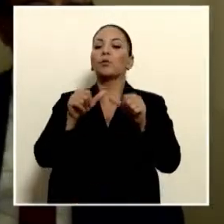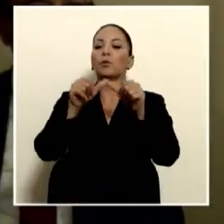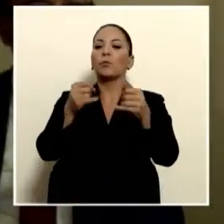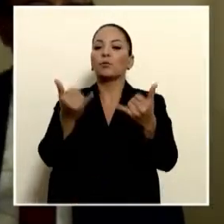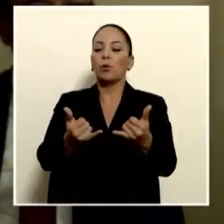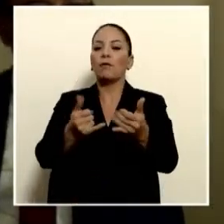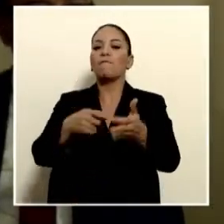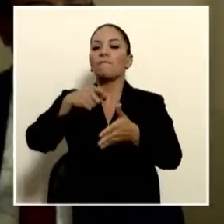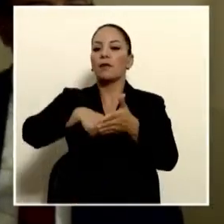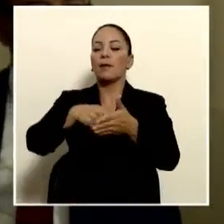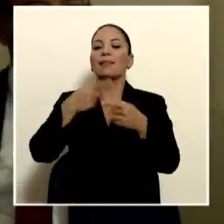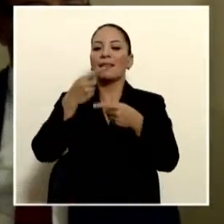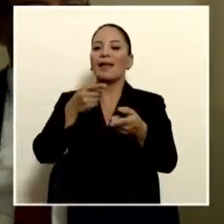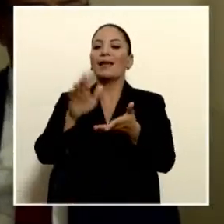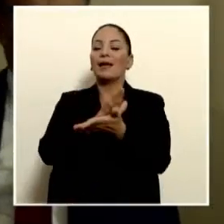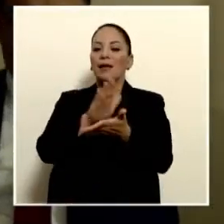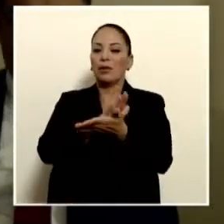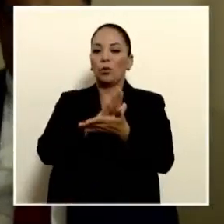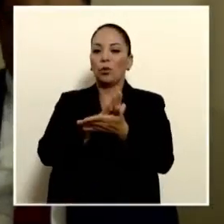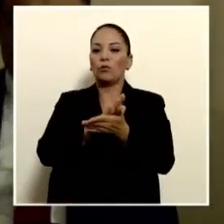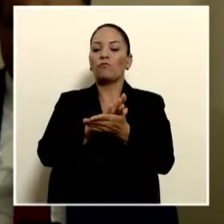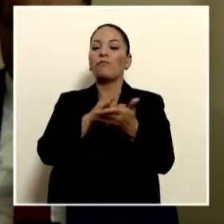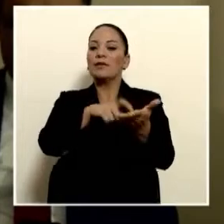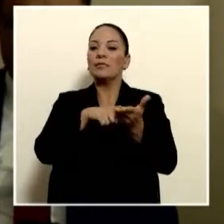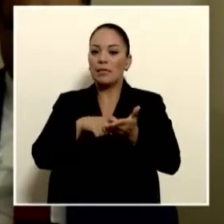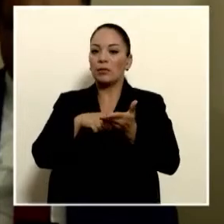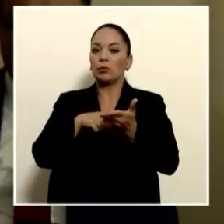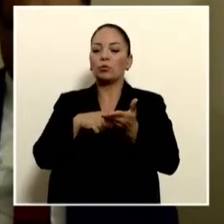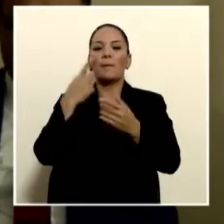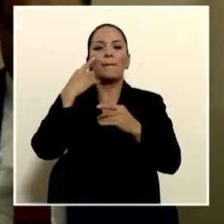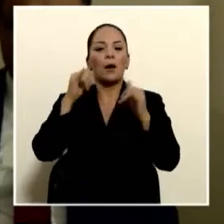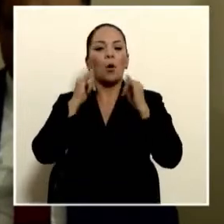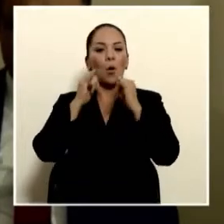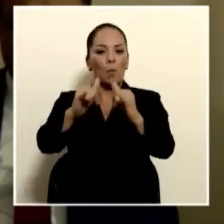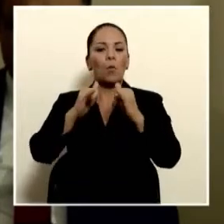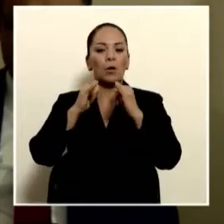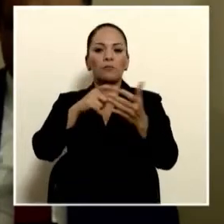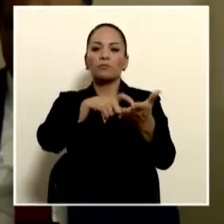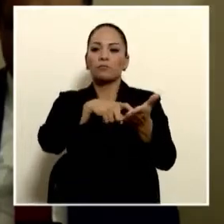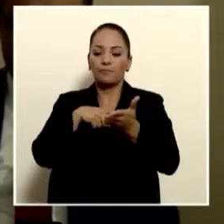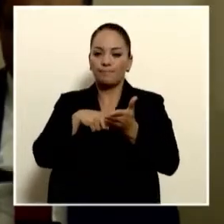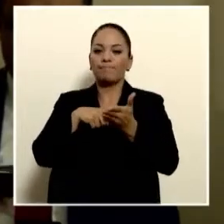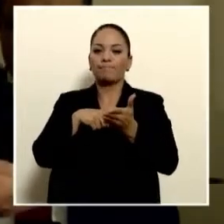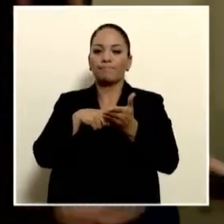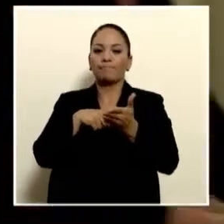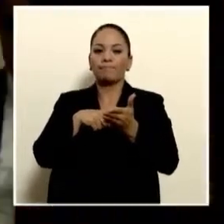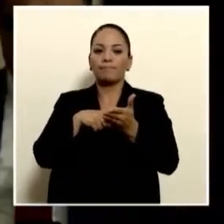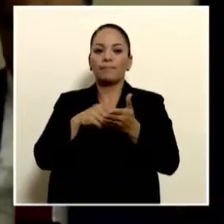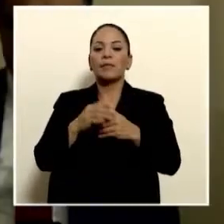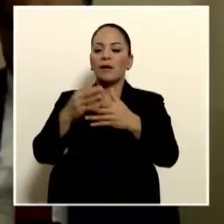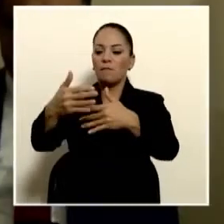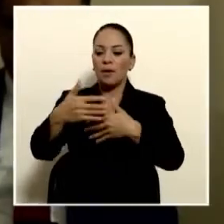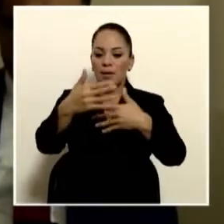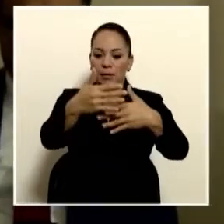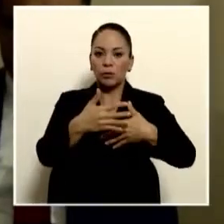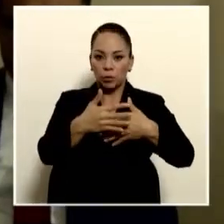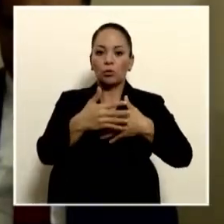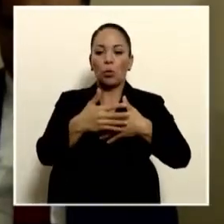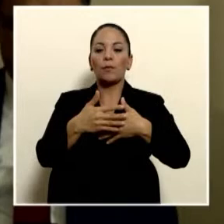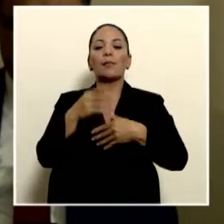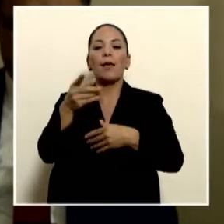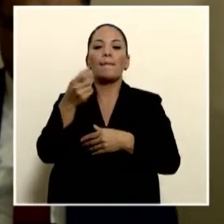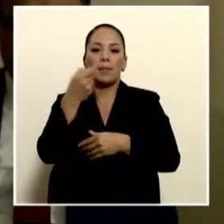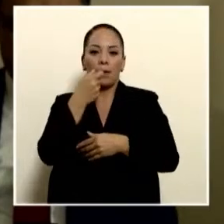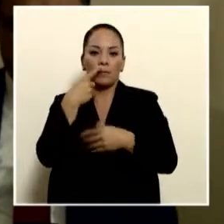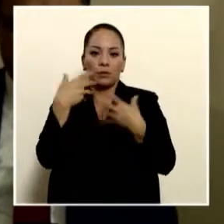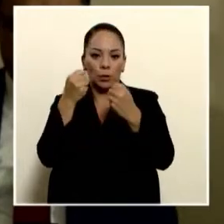Continuamos con la firma del decreto Requisitos y Procedimientos para la homologación y reconocimiento del Registro Sanitario de Medicamentos,